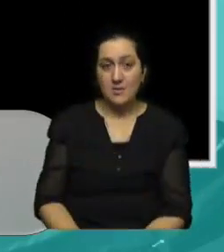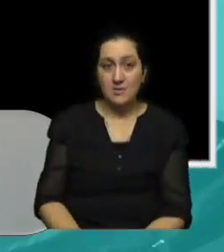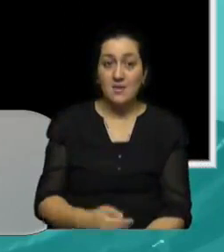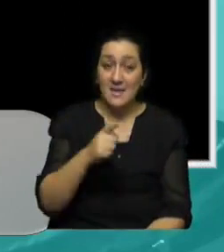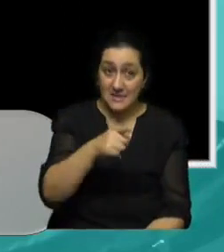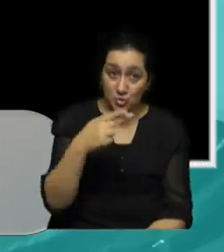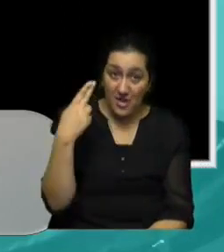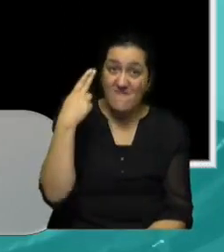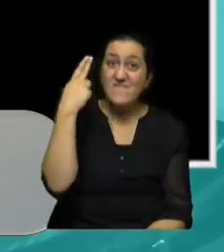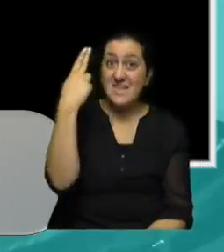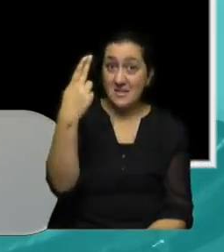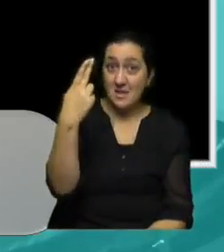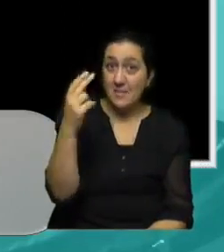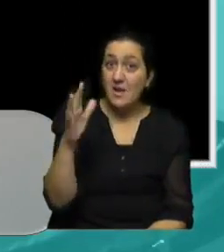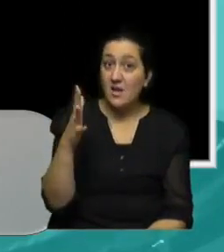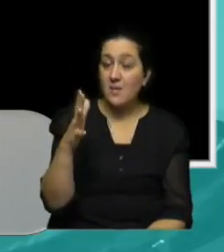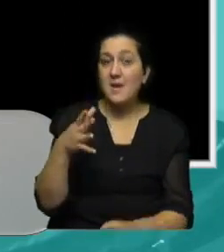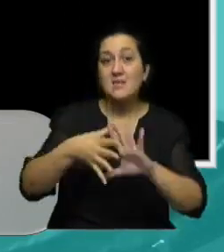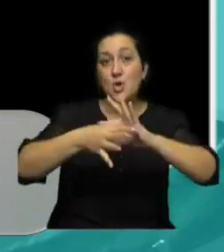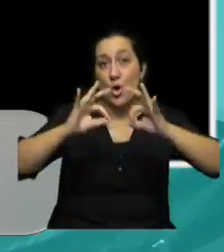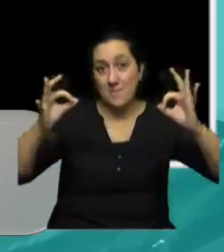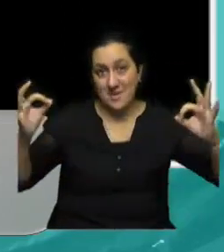habilita para algo, ¿verdad? Para las Olimpiadas.